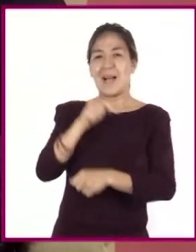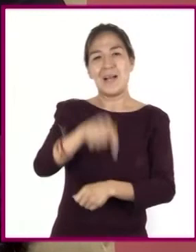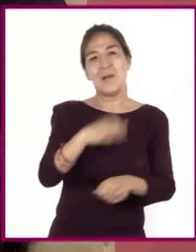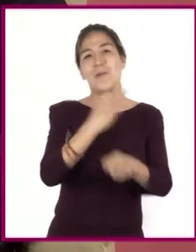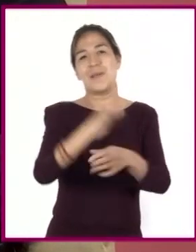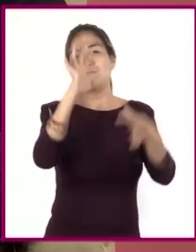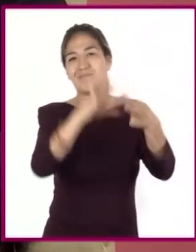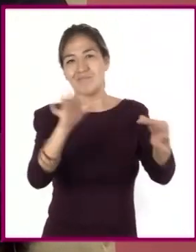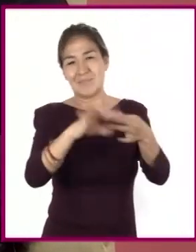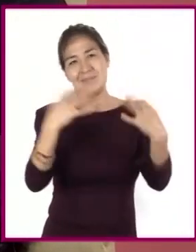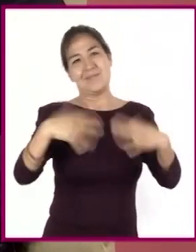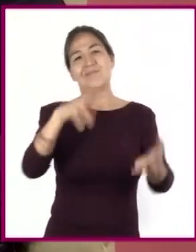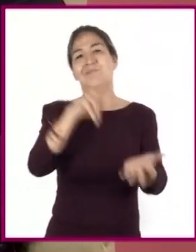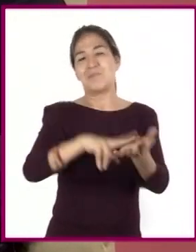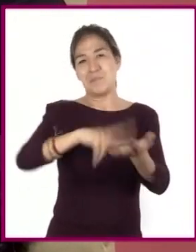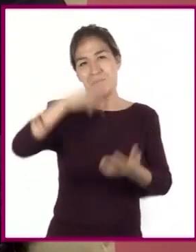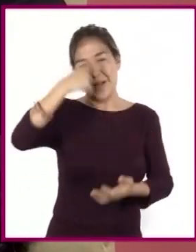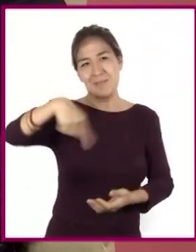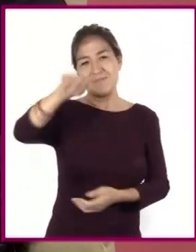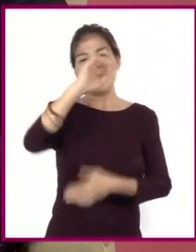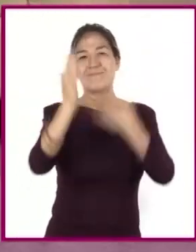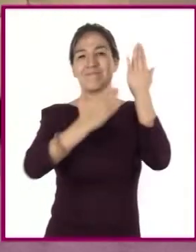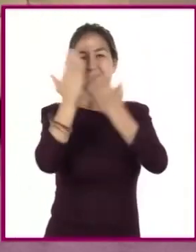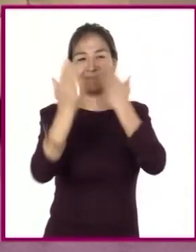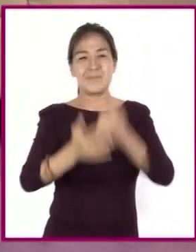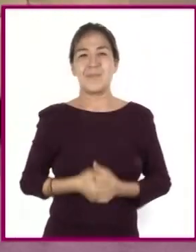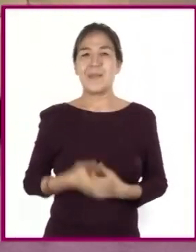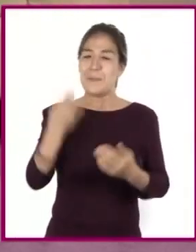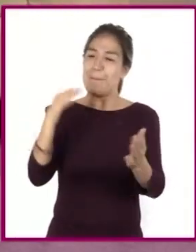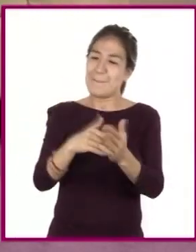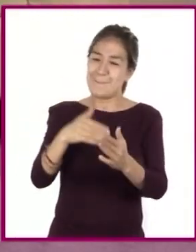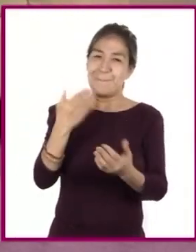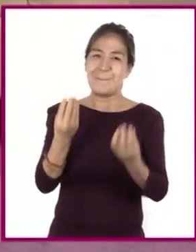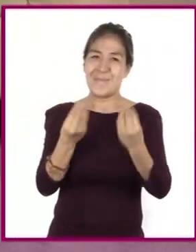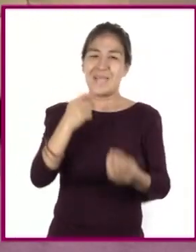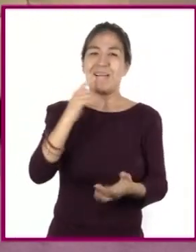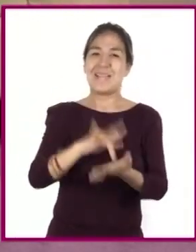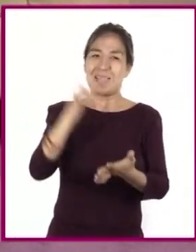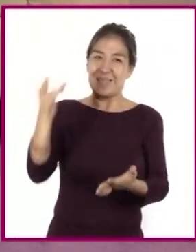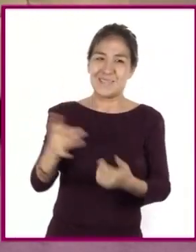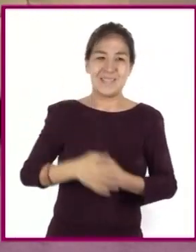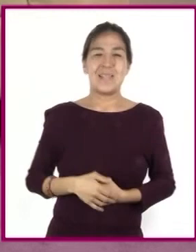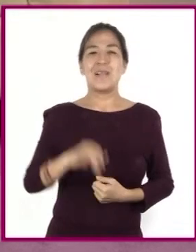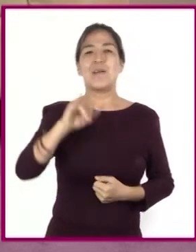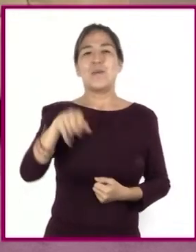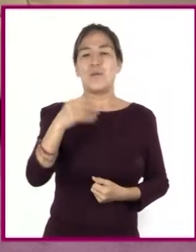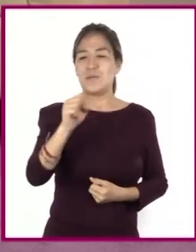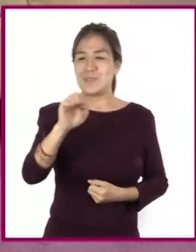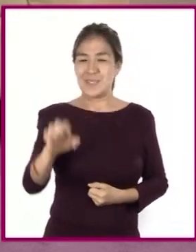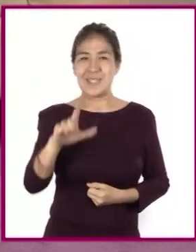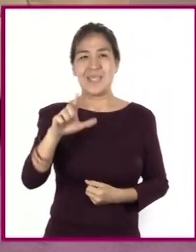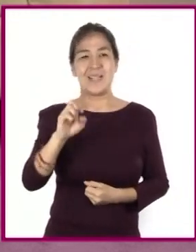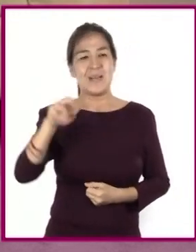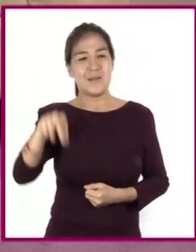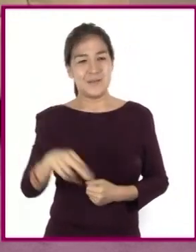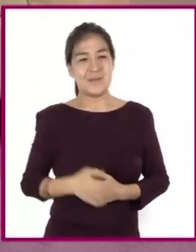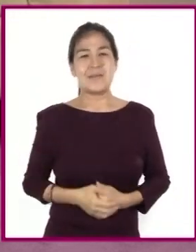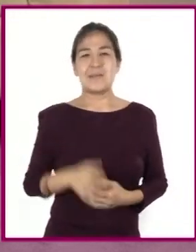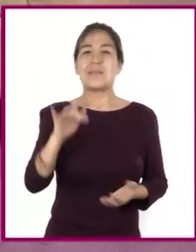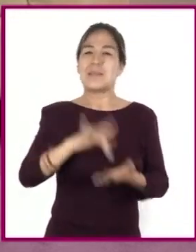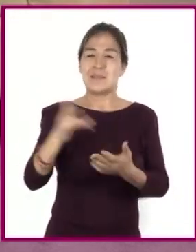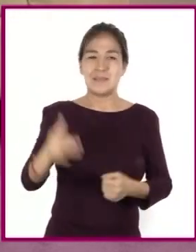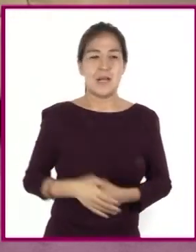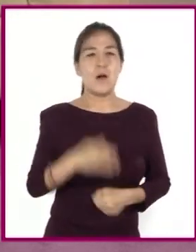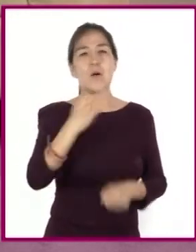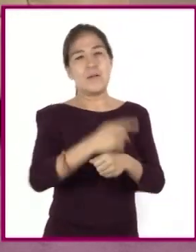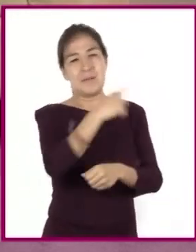esta información tan valiosa para los estudiantes. Mil gracias, doctor José Israel León Pedraza. Ahora vamos con